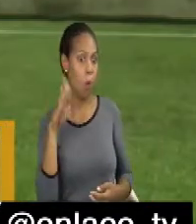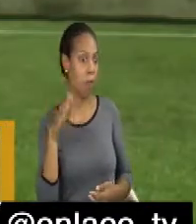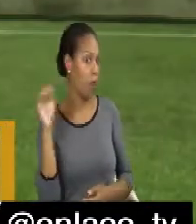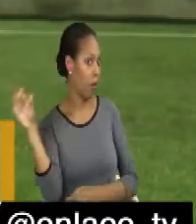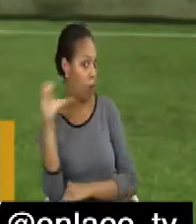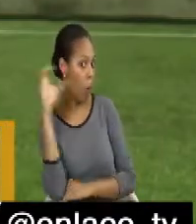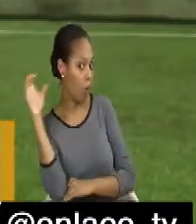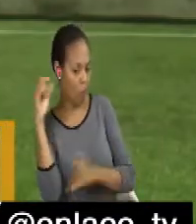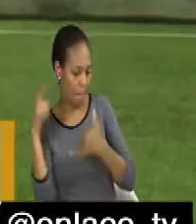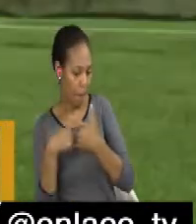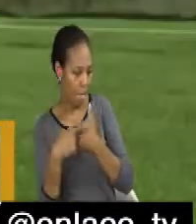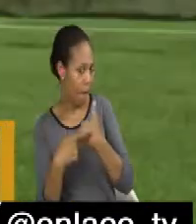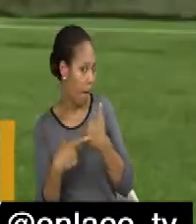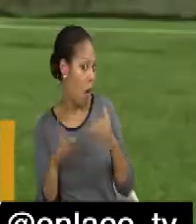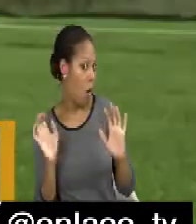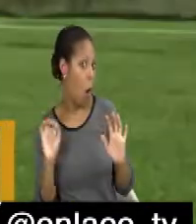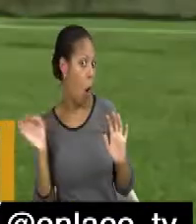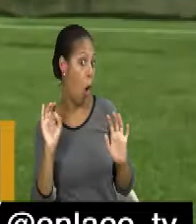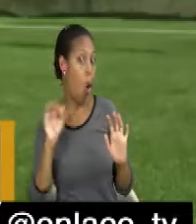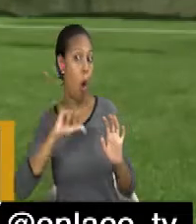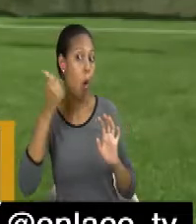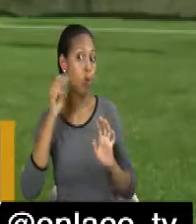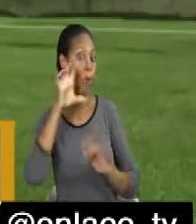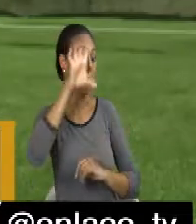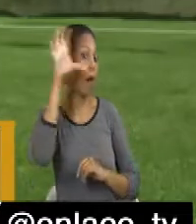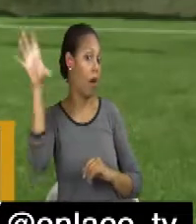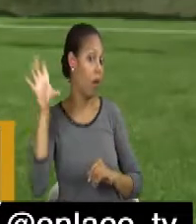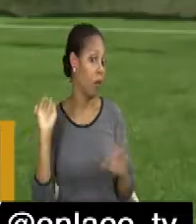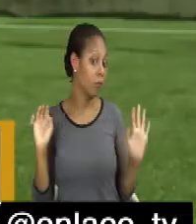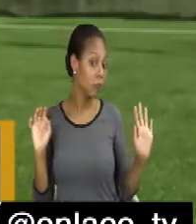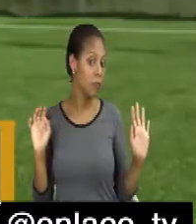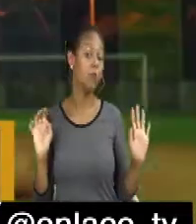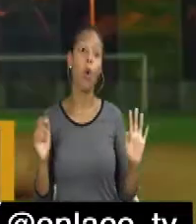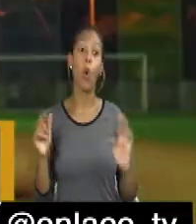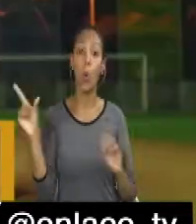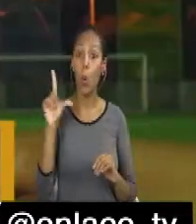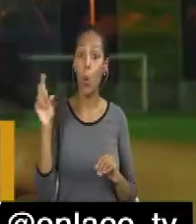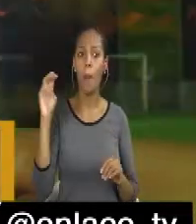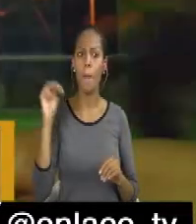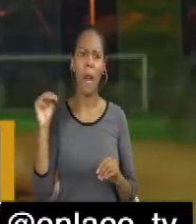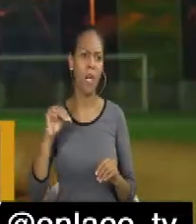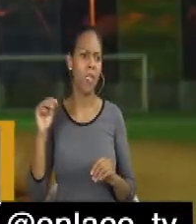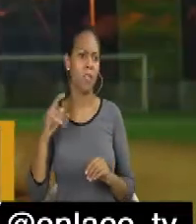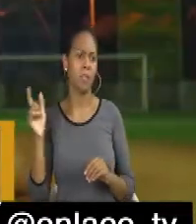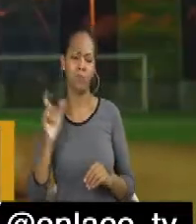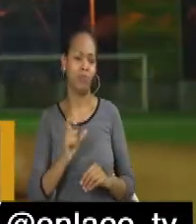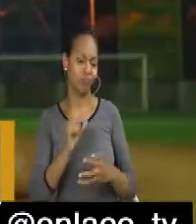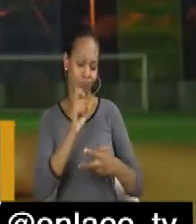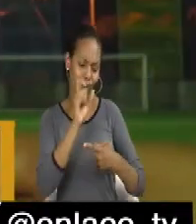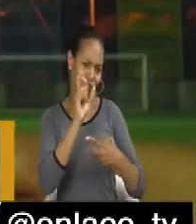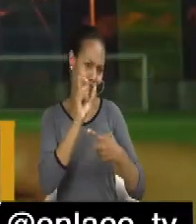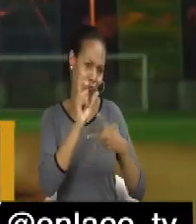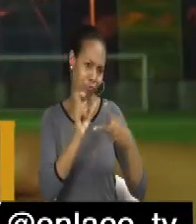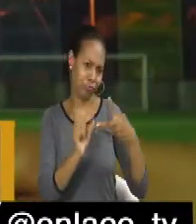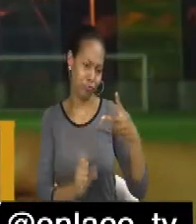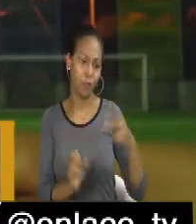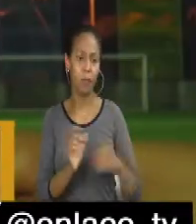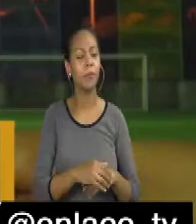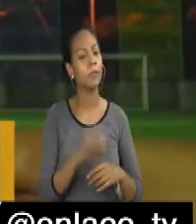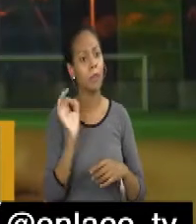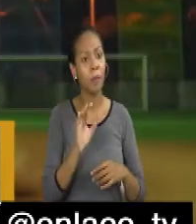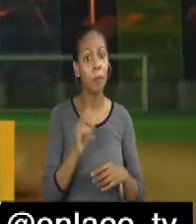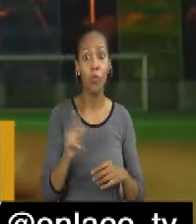y también del exterior. Hemos trabajado lunes y martes de toda la semana. Los entrenamientos de arquero han sido muy